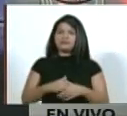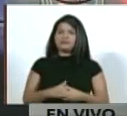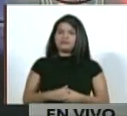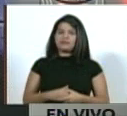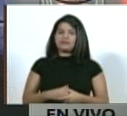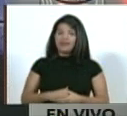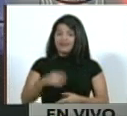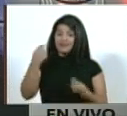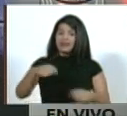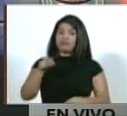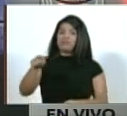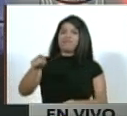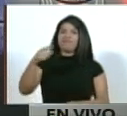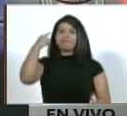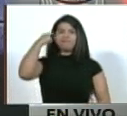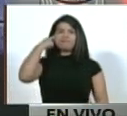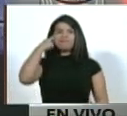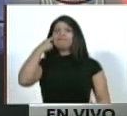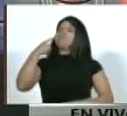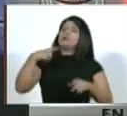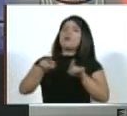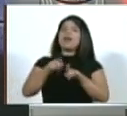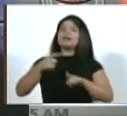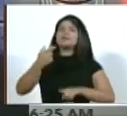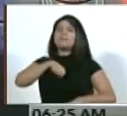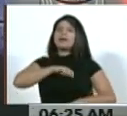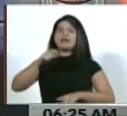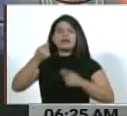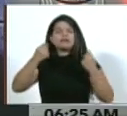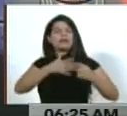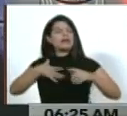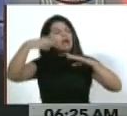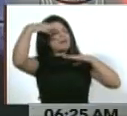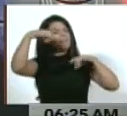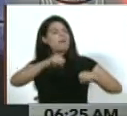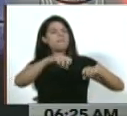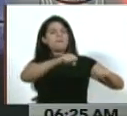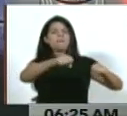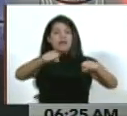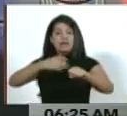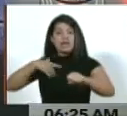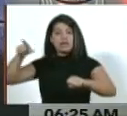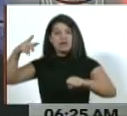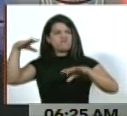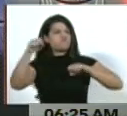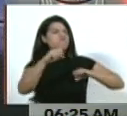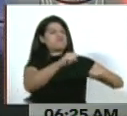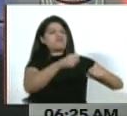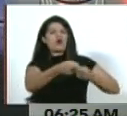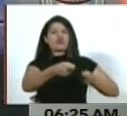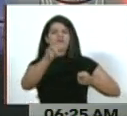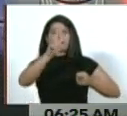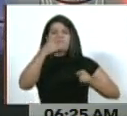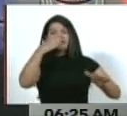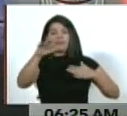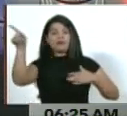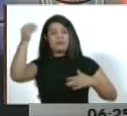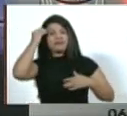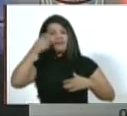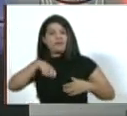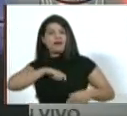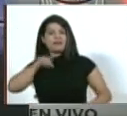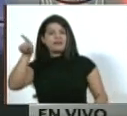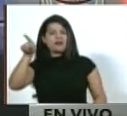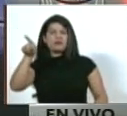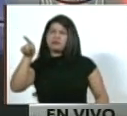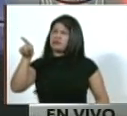de intención imperial de la España de entonces, de dominarnos para siempre. Ya había